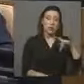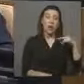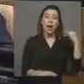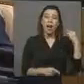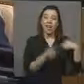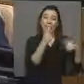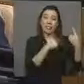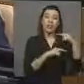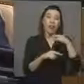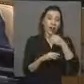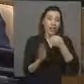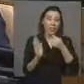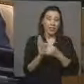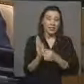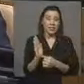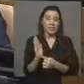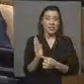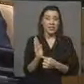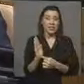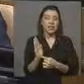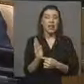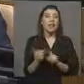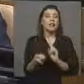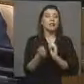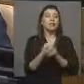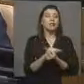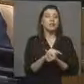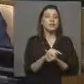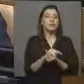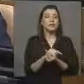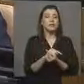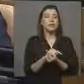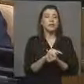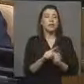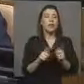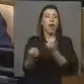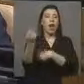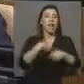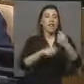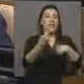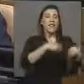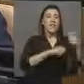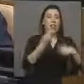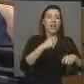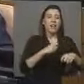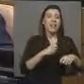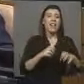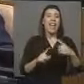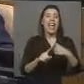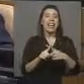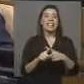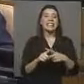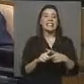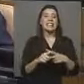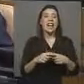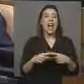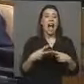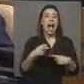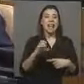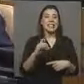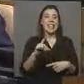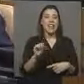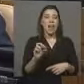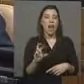así lo determina, a lo que fue la enajenación de los bienes de la ex Hacienda Rupán, con donde afectó directamente